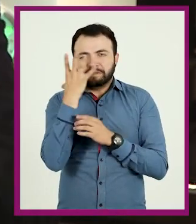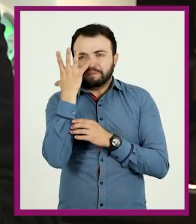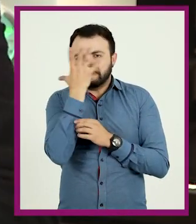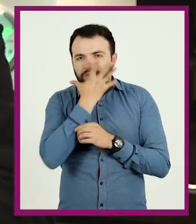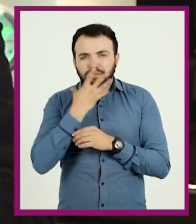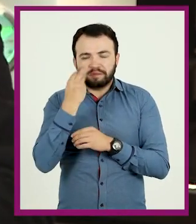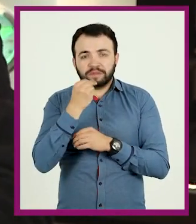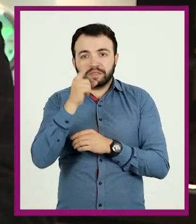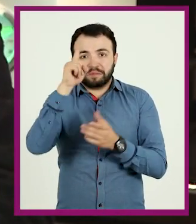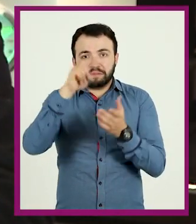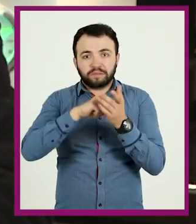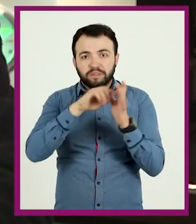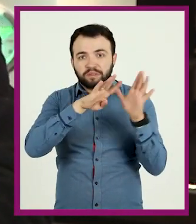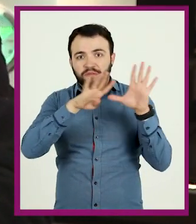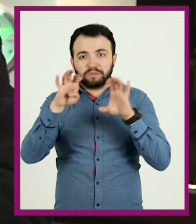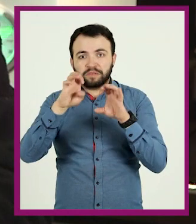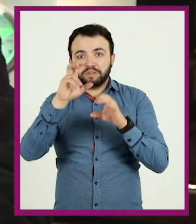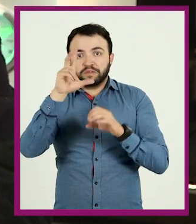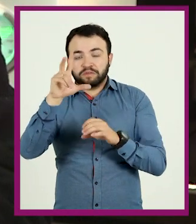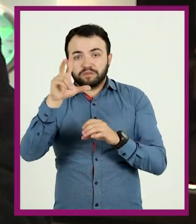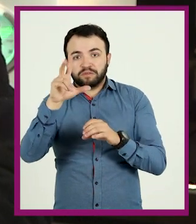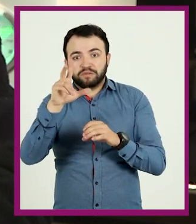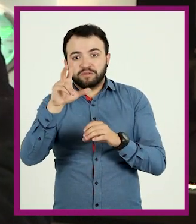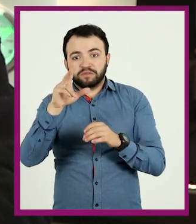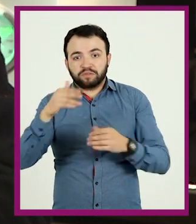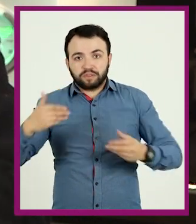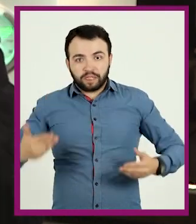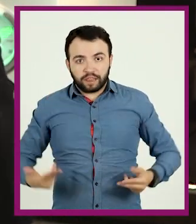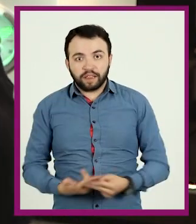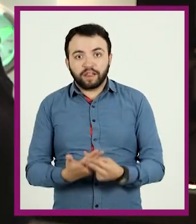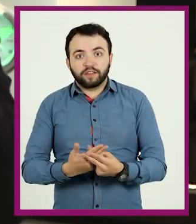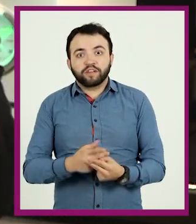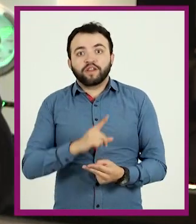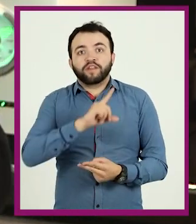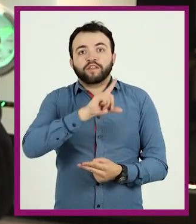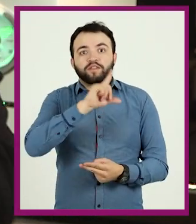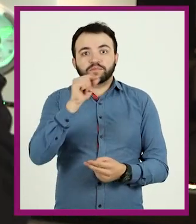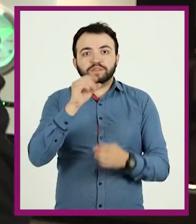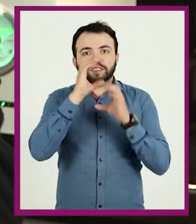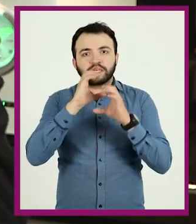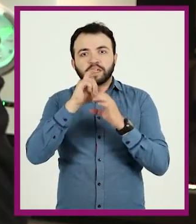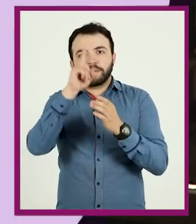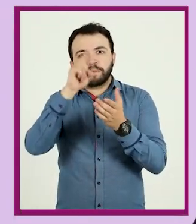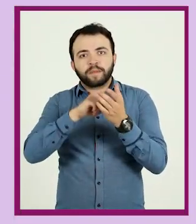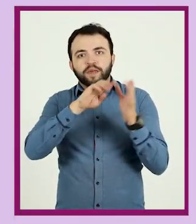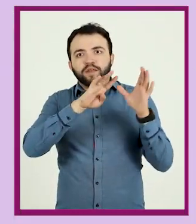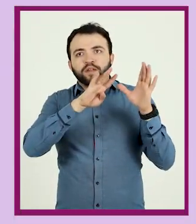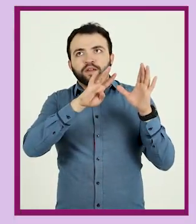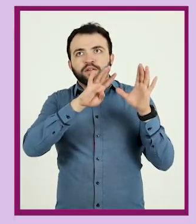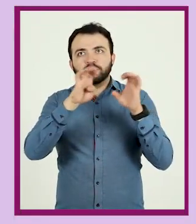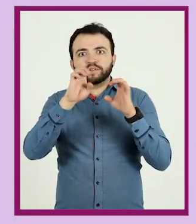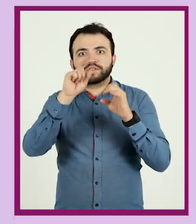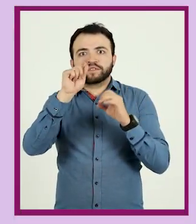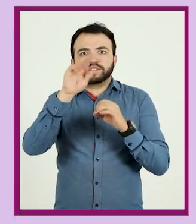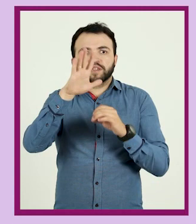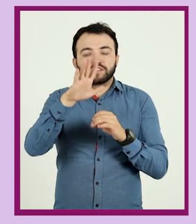en 1908, falleciera en 1975, pero su voz perdura gracias a la tecnología.